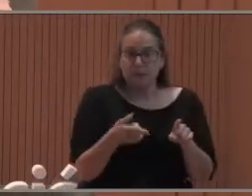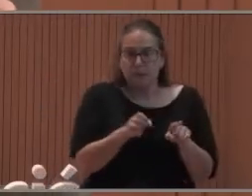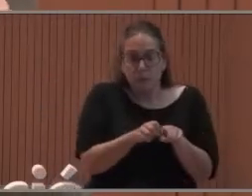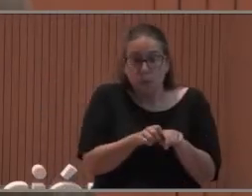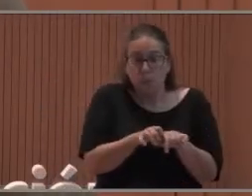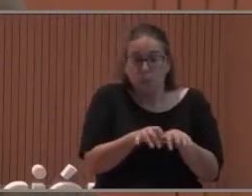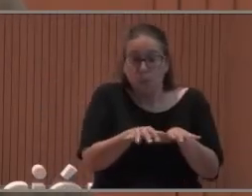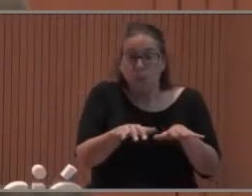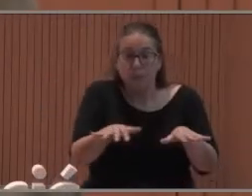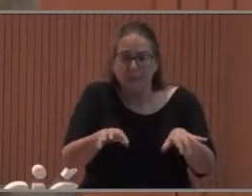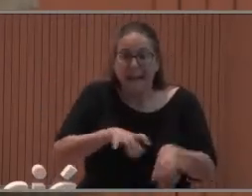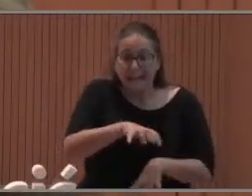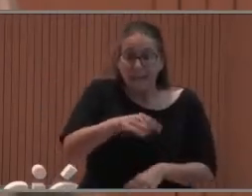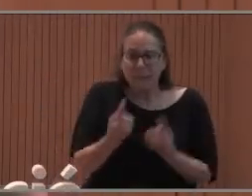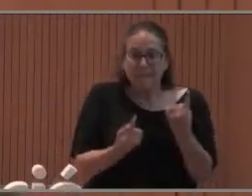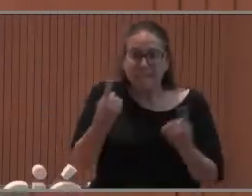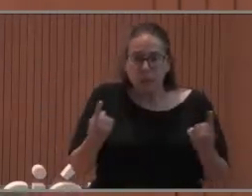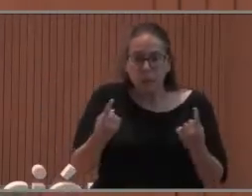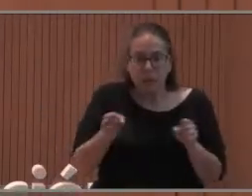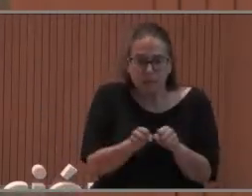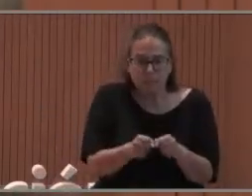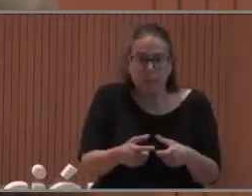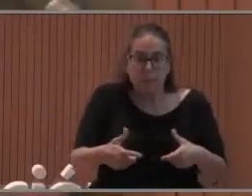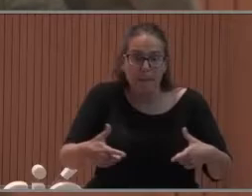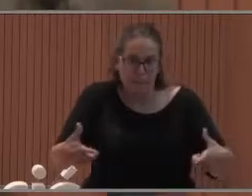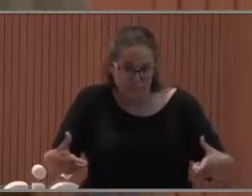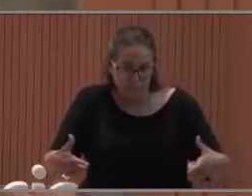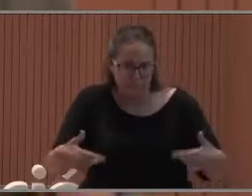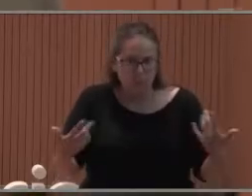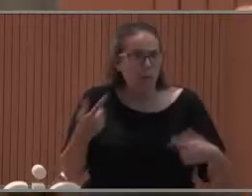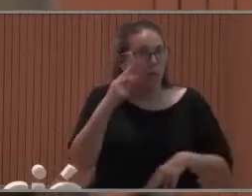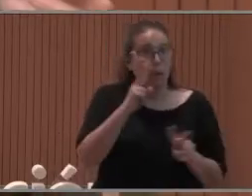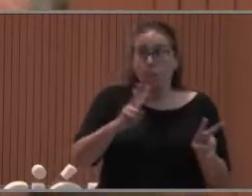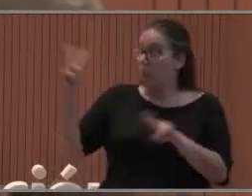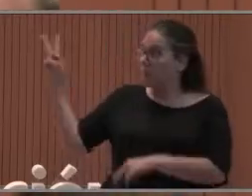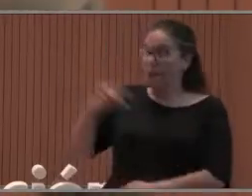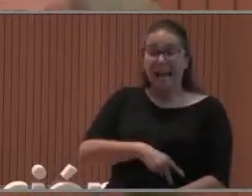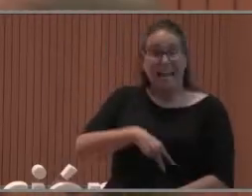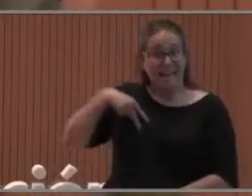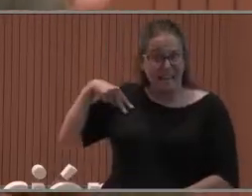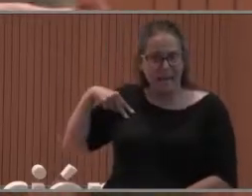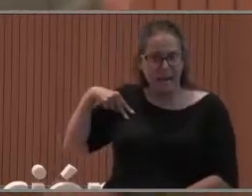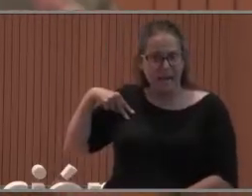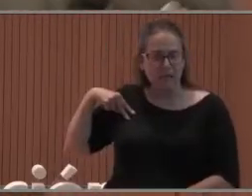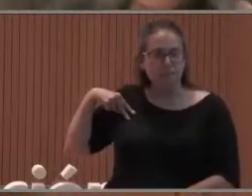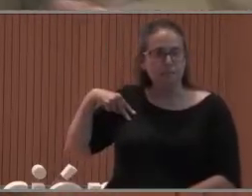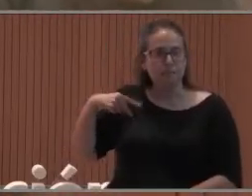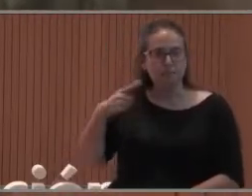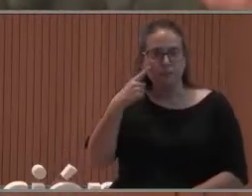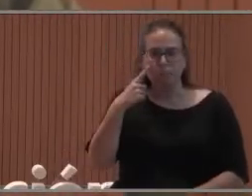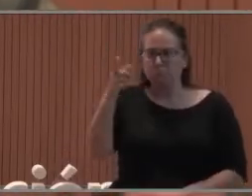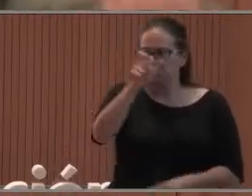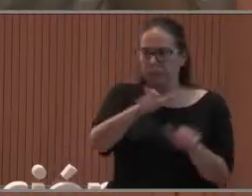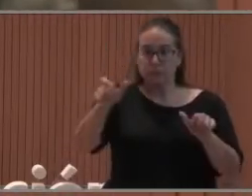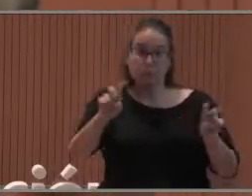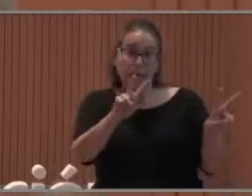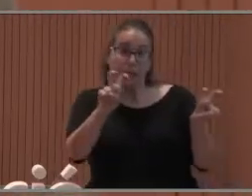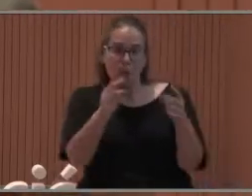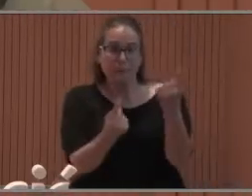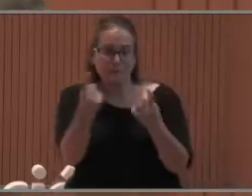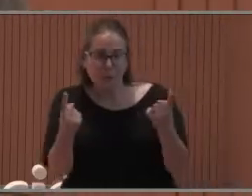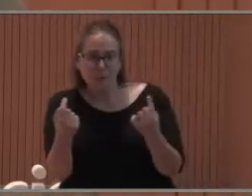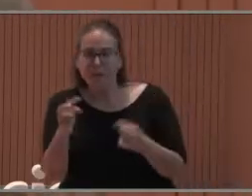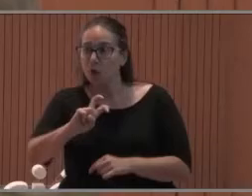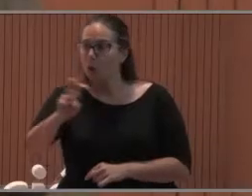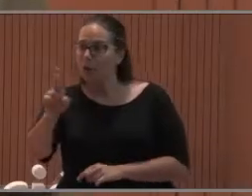algunas especies de garrapatas por los sitios. Por tanto, damos este repaso general, como un poco sois personas nuevas, algunas repetís,